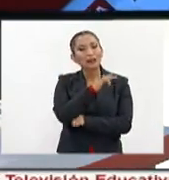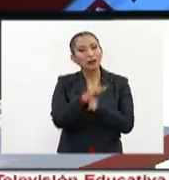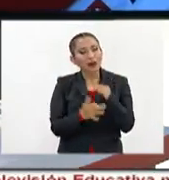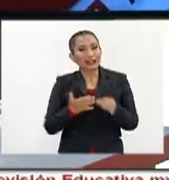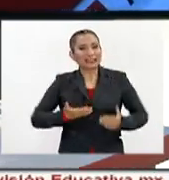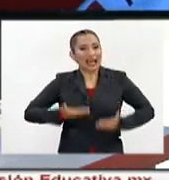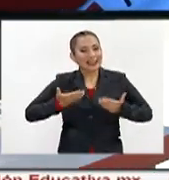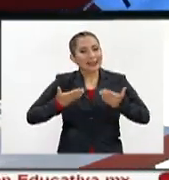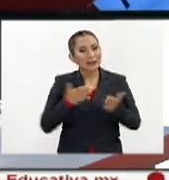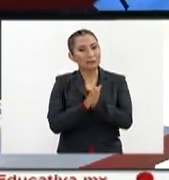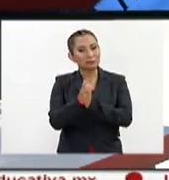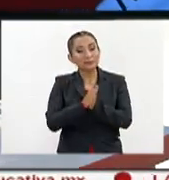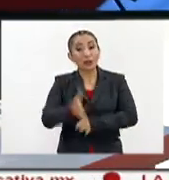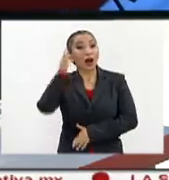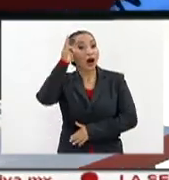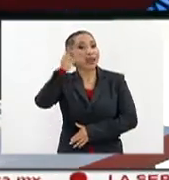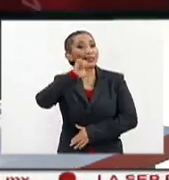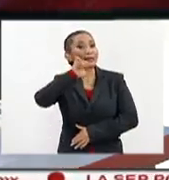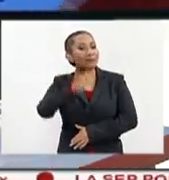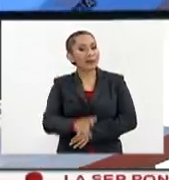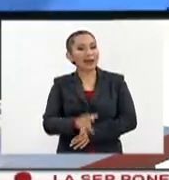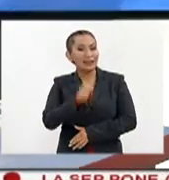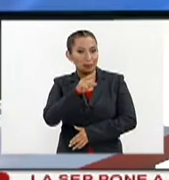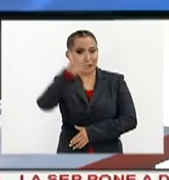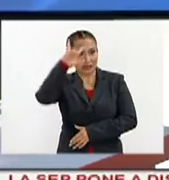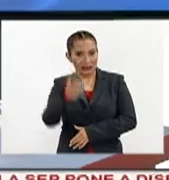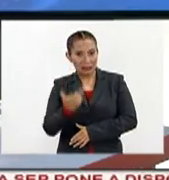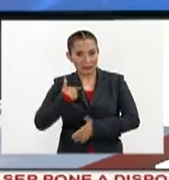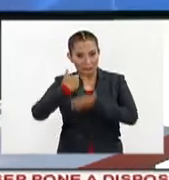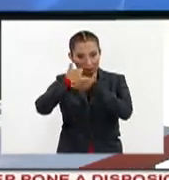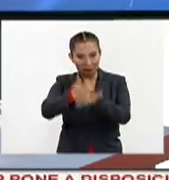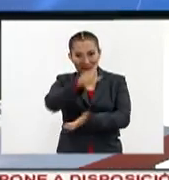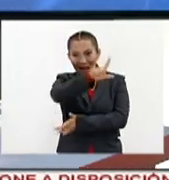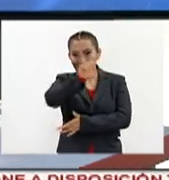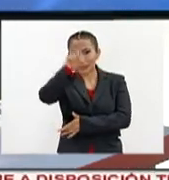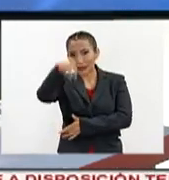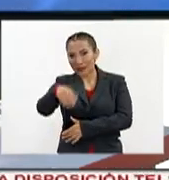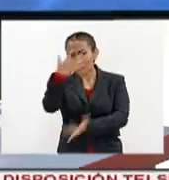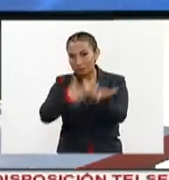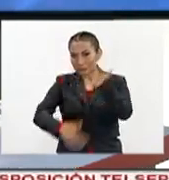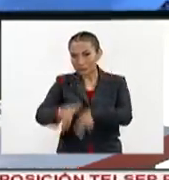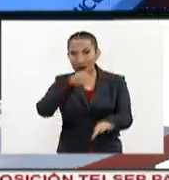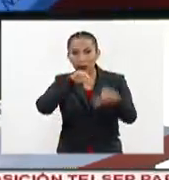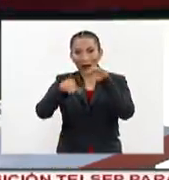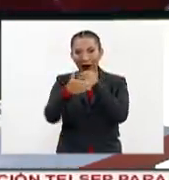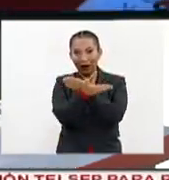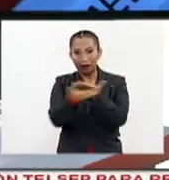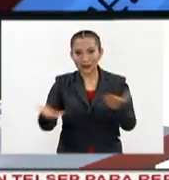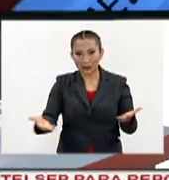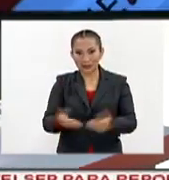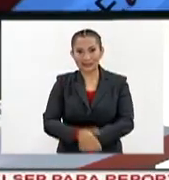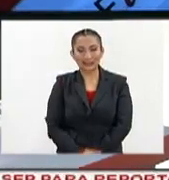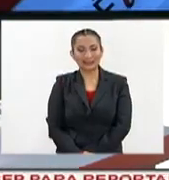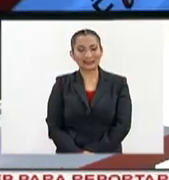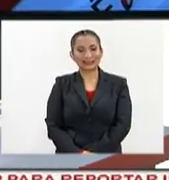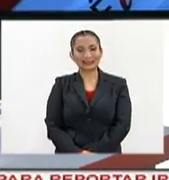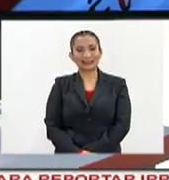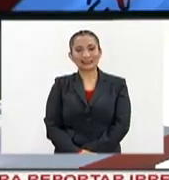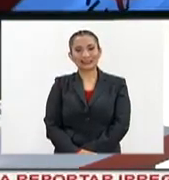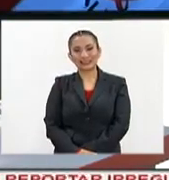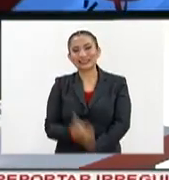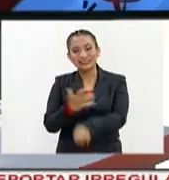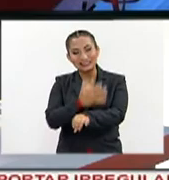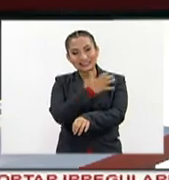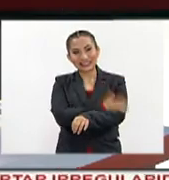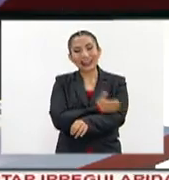el entusiasmo y las ganas. Saludo con mucho gusto a Griselda Yebra, quien se encuentra en la lengua de señas mexicana, nos permite comunicarnos también con